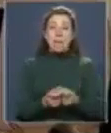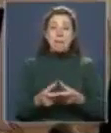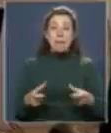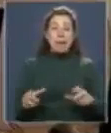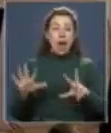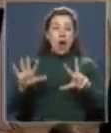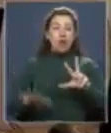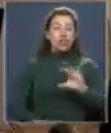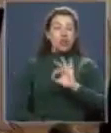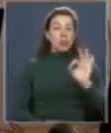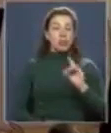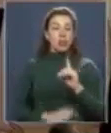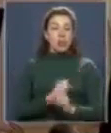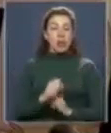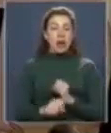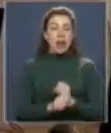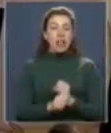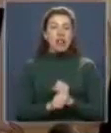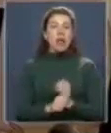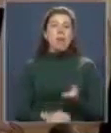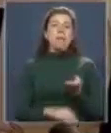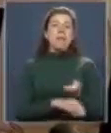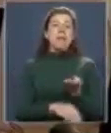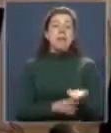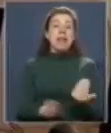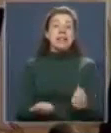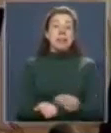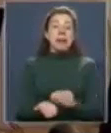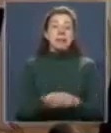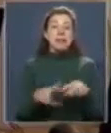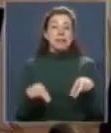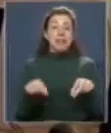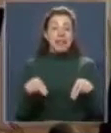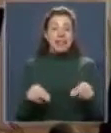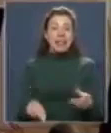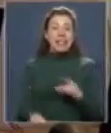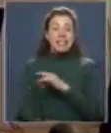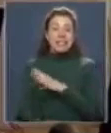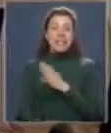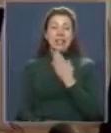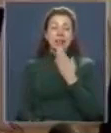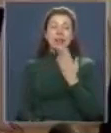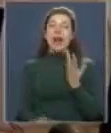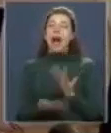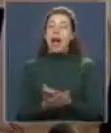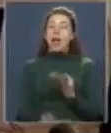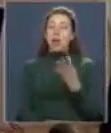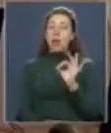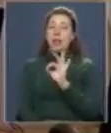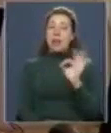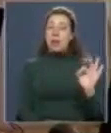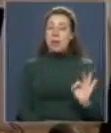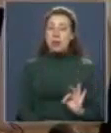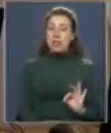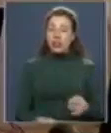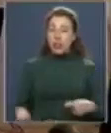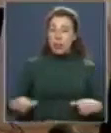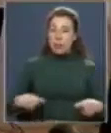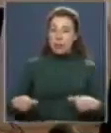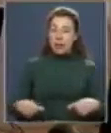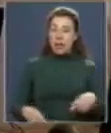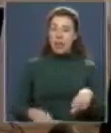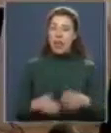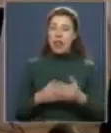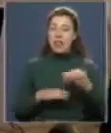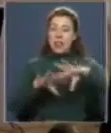del 8% anual en la demanda de este recurso. Chile, además, con cerca del 40% del mercado, es el